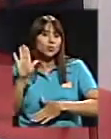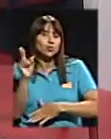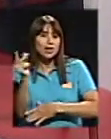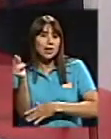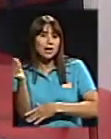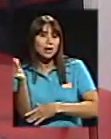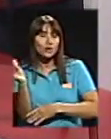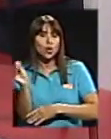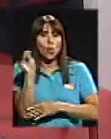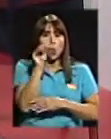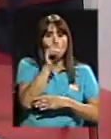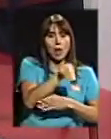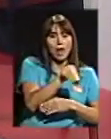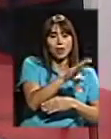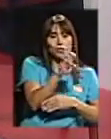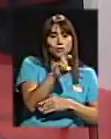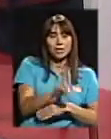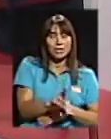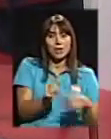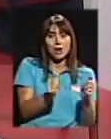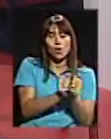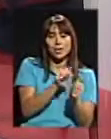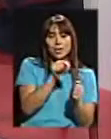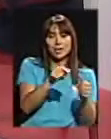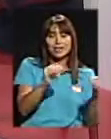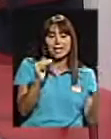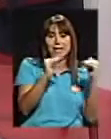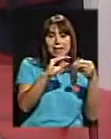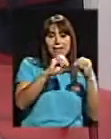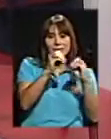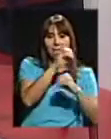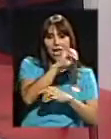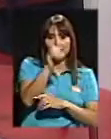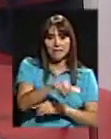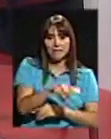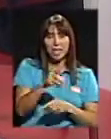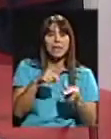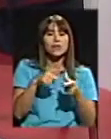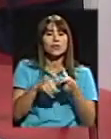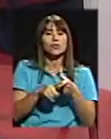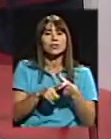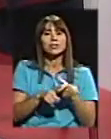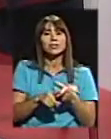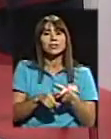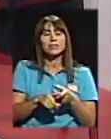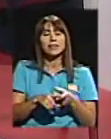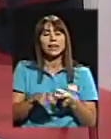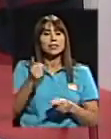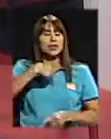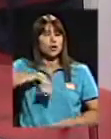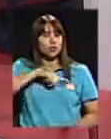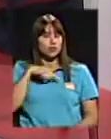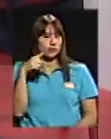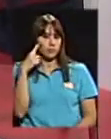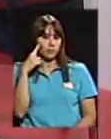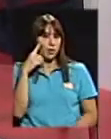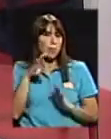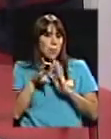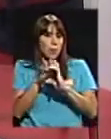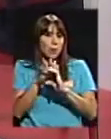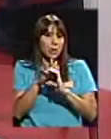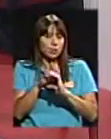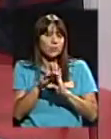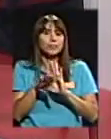¿verdad? Bueno, entonces, si nos hacemos este ejercicio, bueno, una persona,